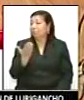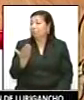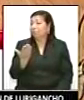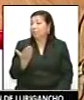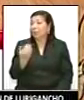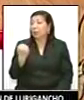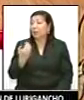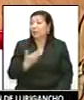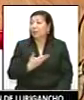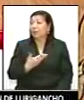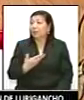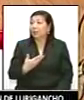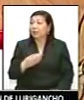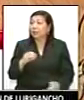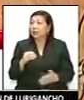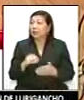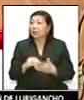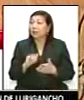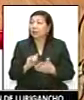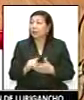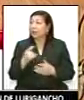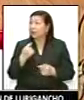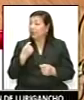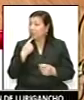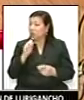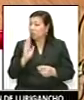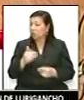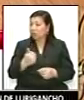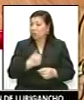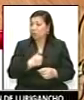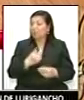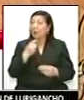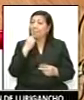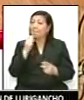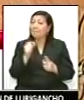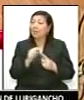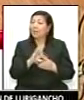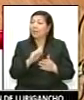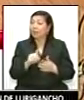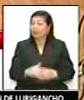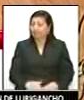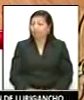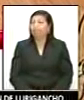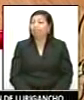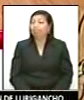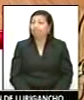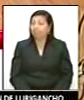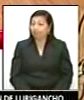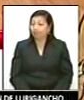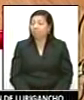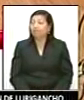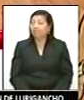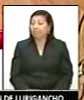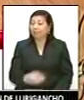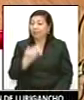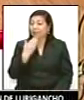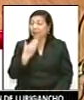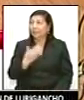observaciones del Poder Ejecutivo y se propone la insistencia de la autógrafa en sus mismos términos. Es todo, señor presidente. Gracias,